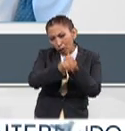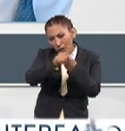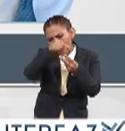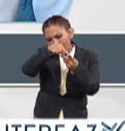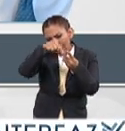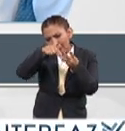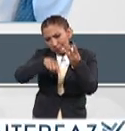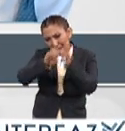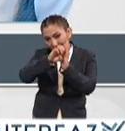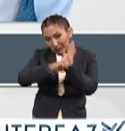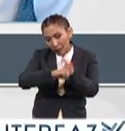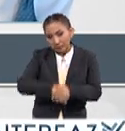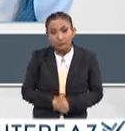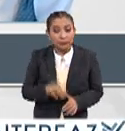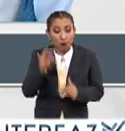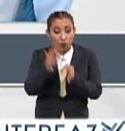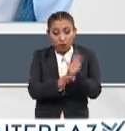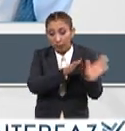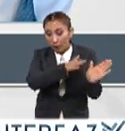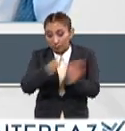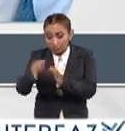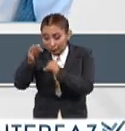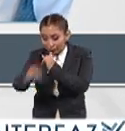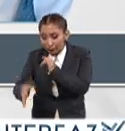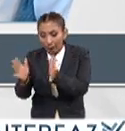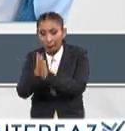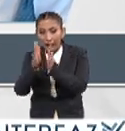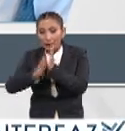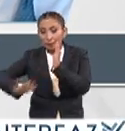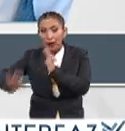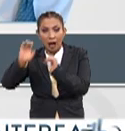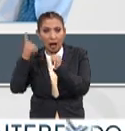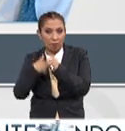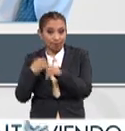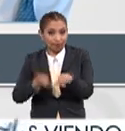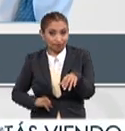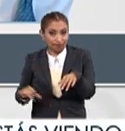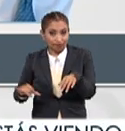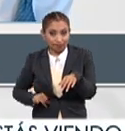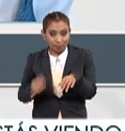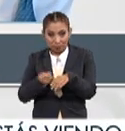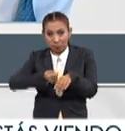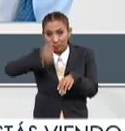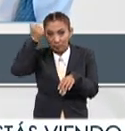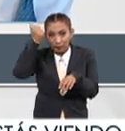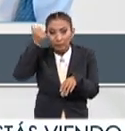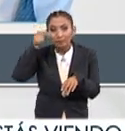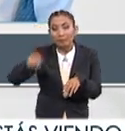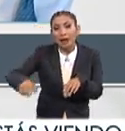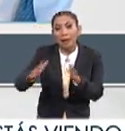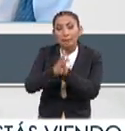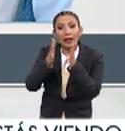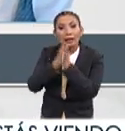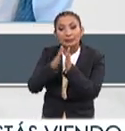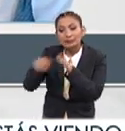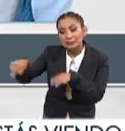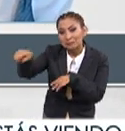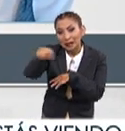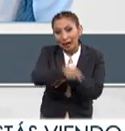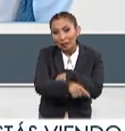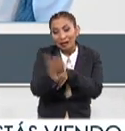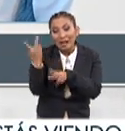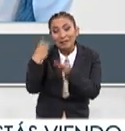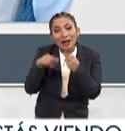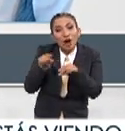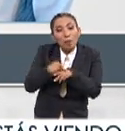punto de vista ético. Y al final cerramos con la participación de algo muy interesante por primera vez, es la participación de